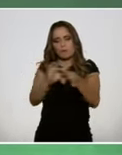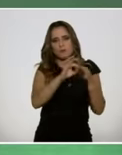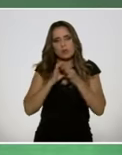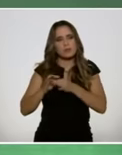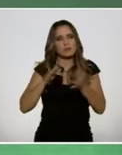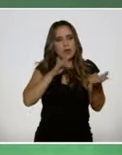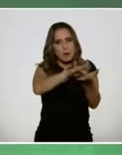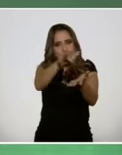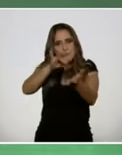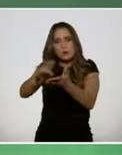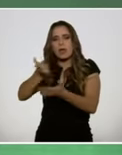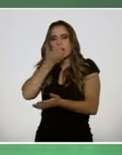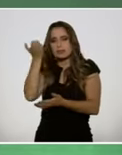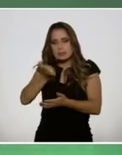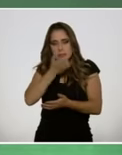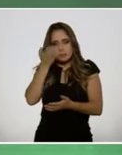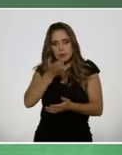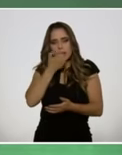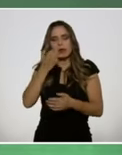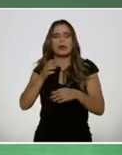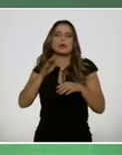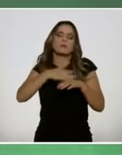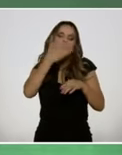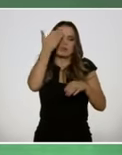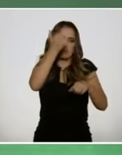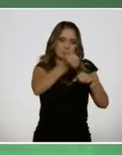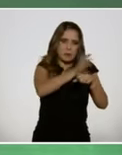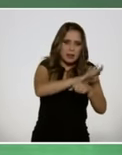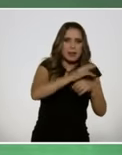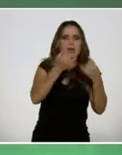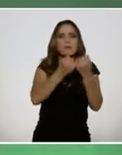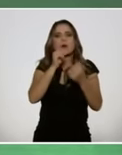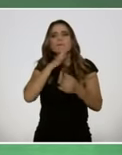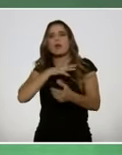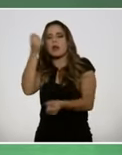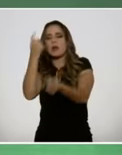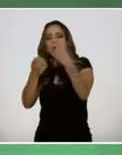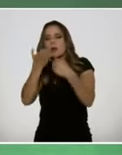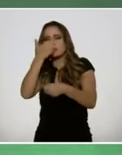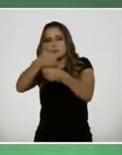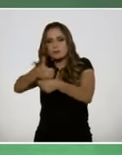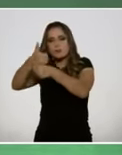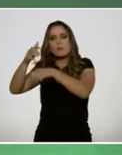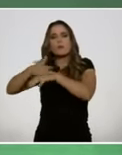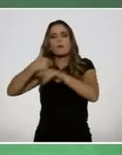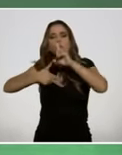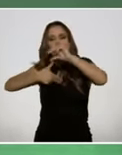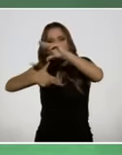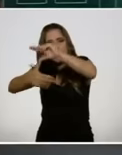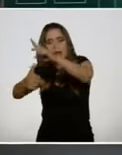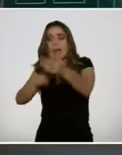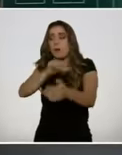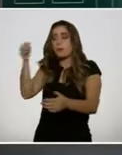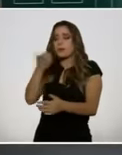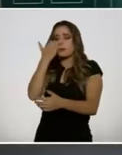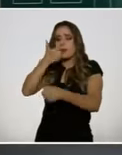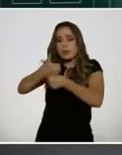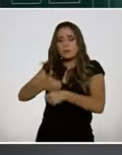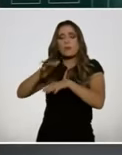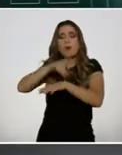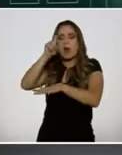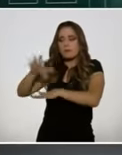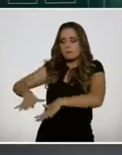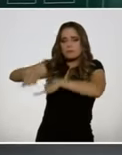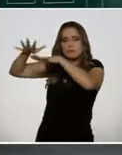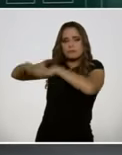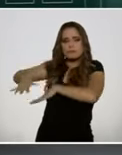las escuelas que lamentablemente no solamente por la pandemia, sino también por el huracán y por ahora por las lluvias han estado afectadas. Y